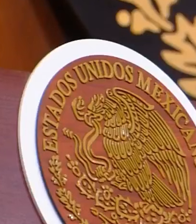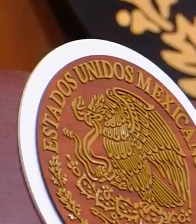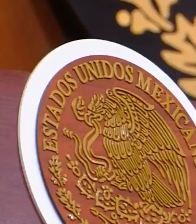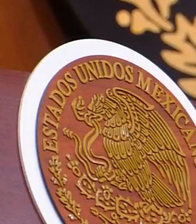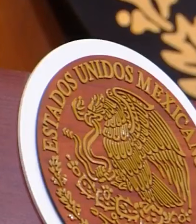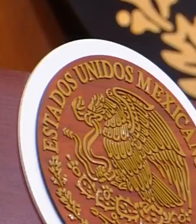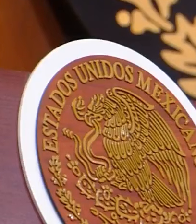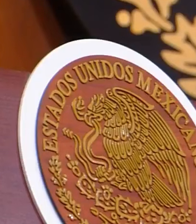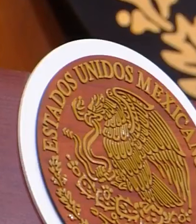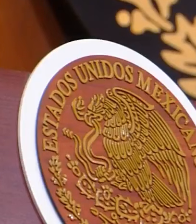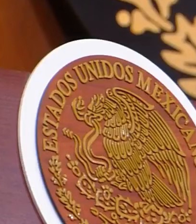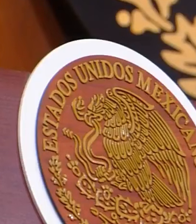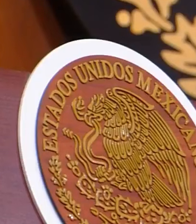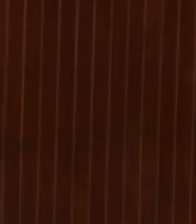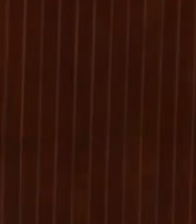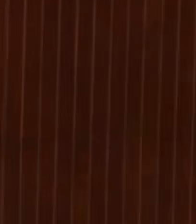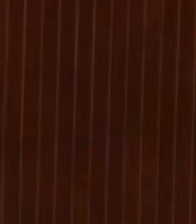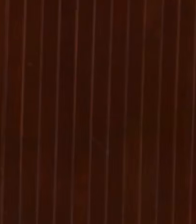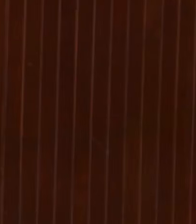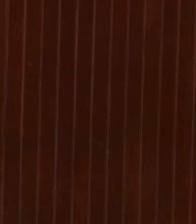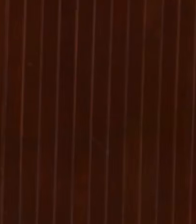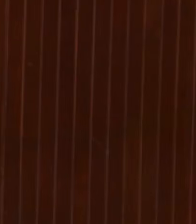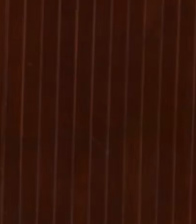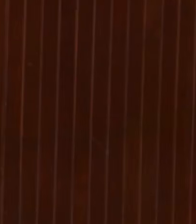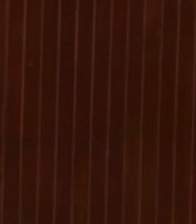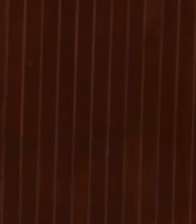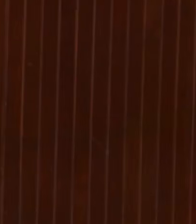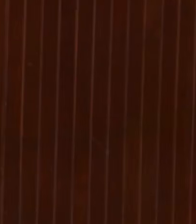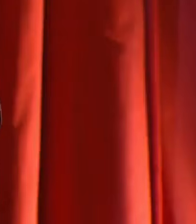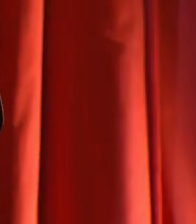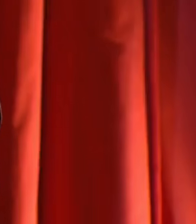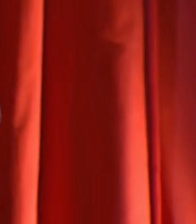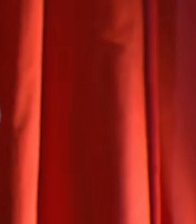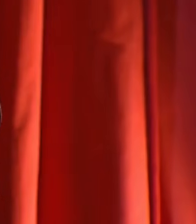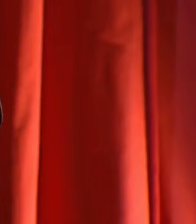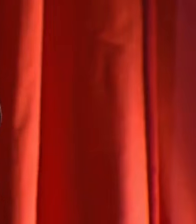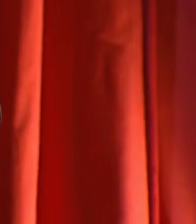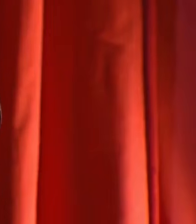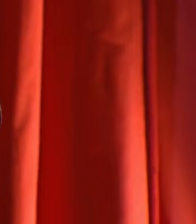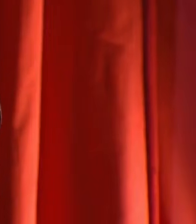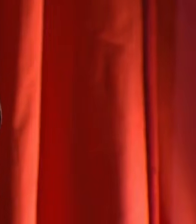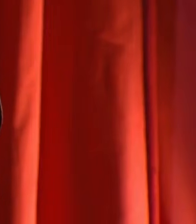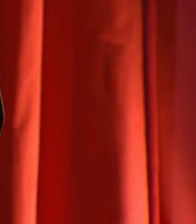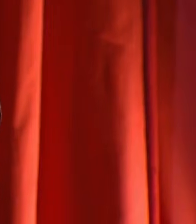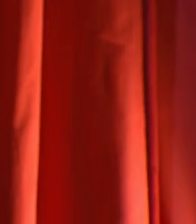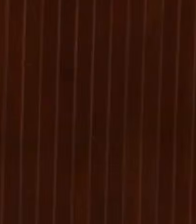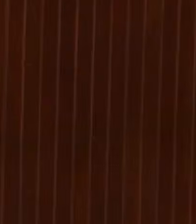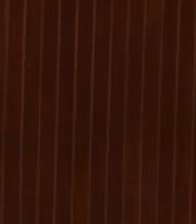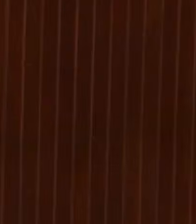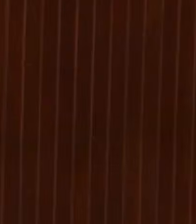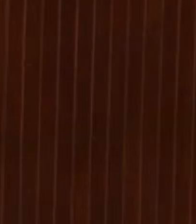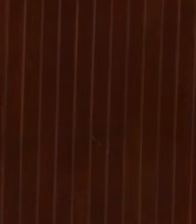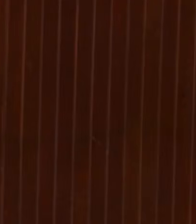algunos quisieran lo contrario, México no se explica sin su pueblo noble, valiente y